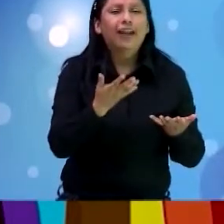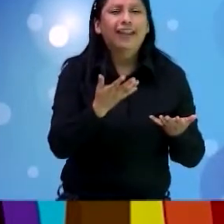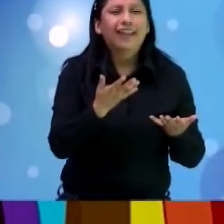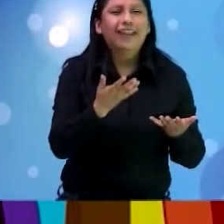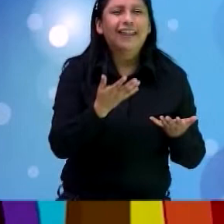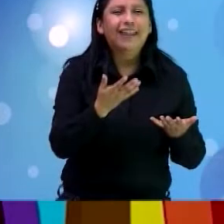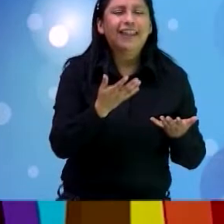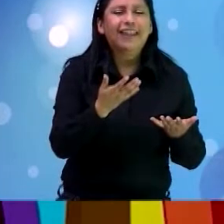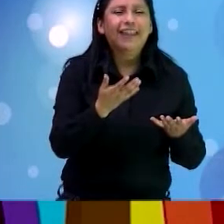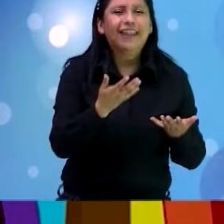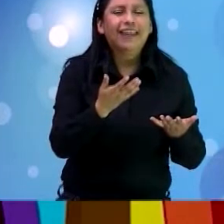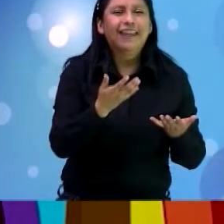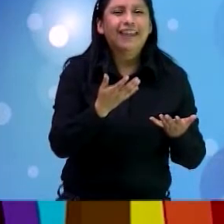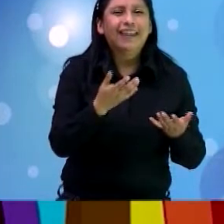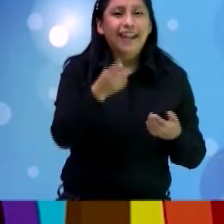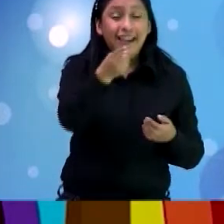letra?